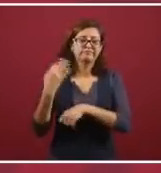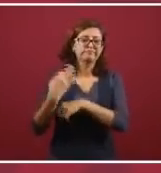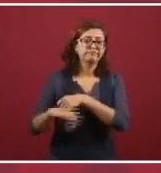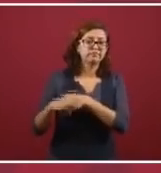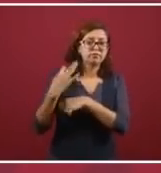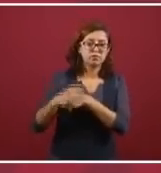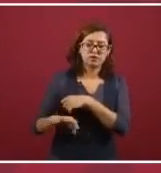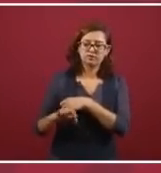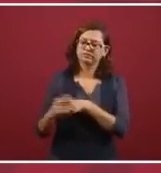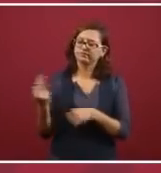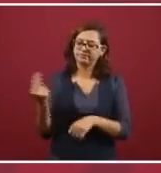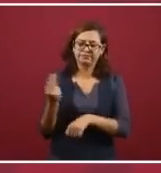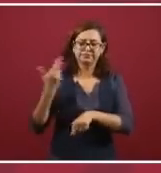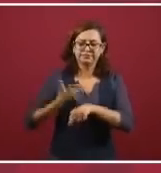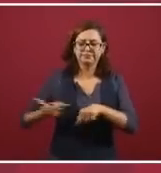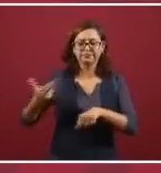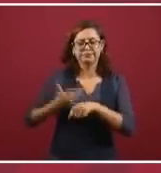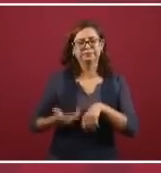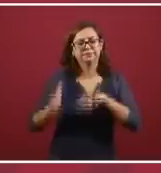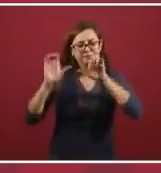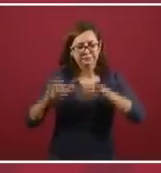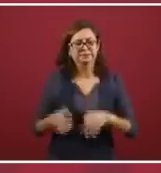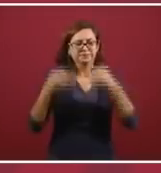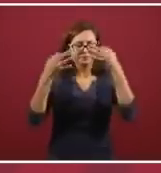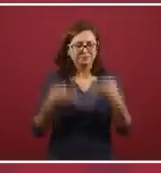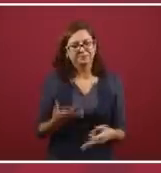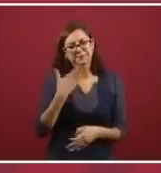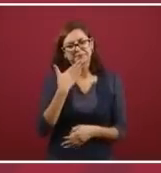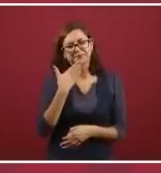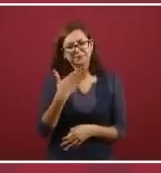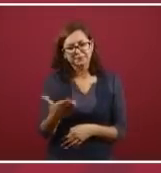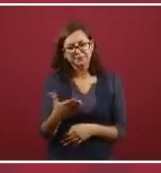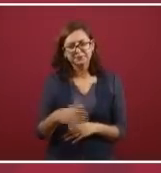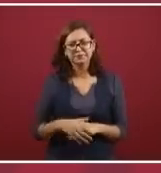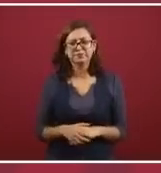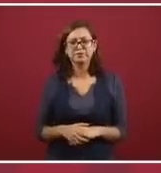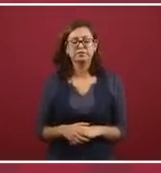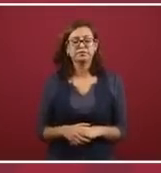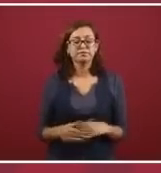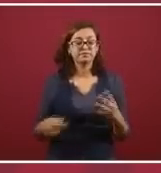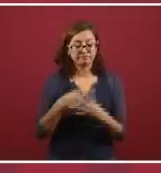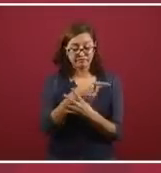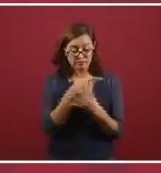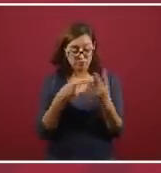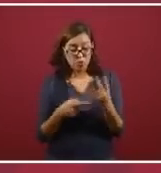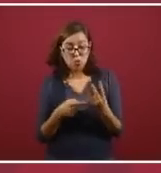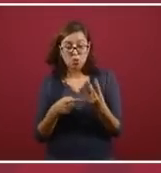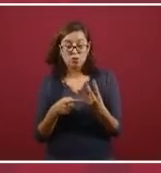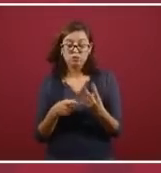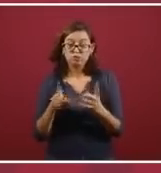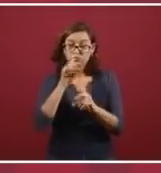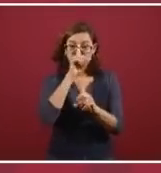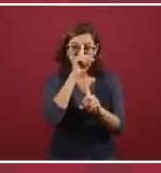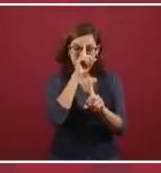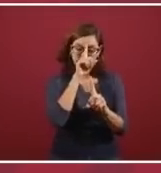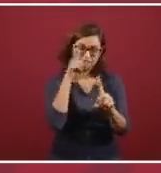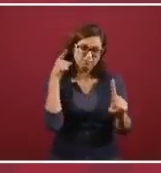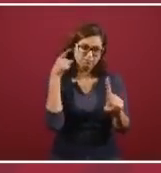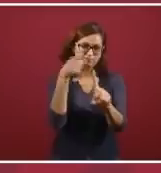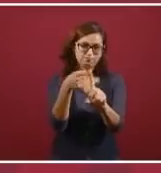eventuales del sector salud. Entonces, ese es el propósito de estas giras. Yo